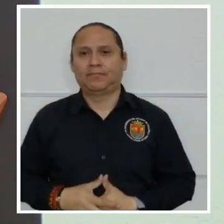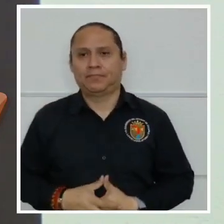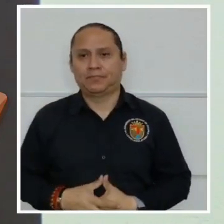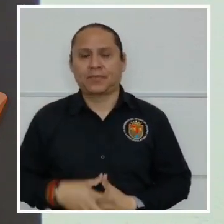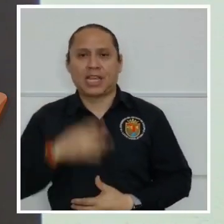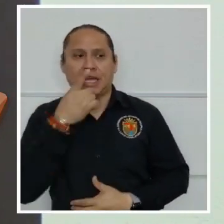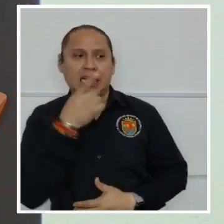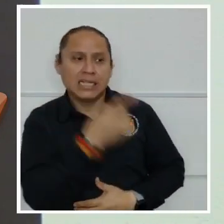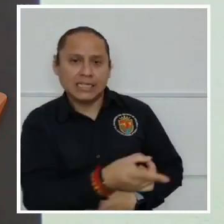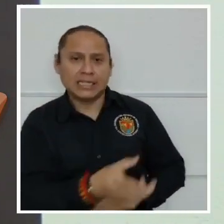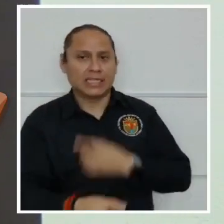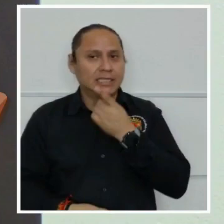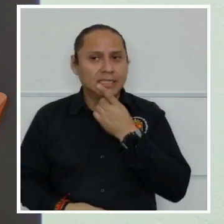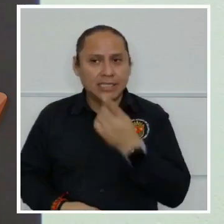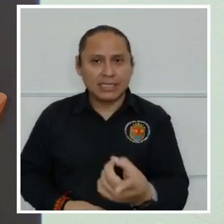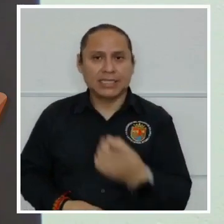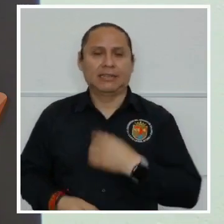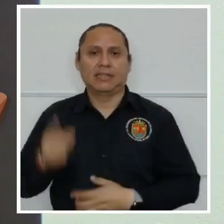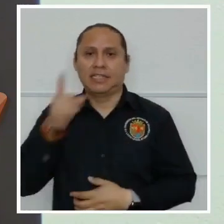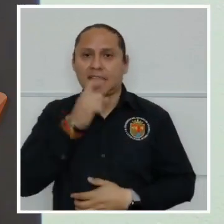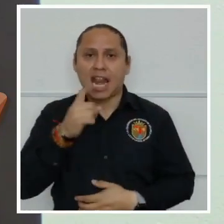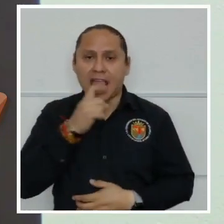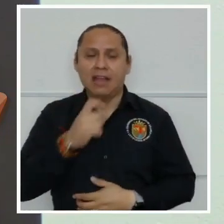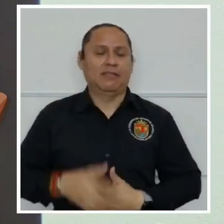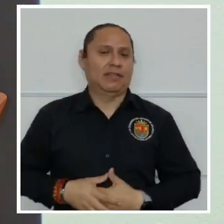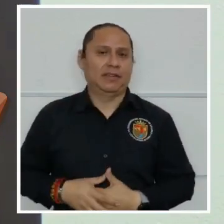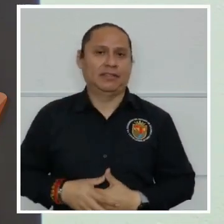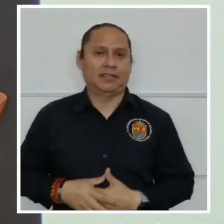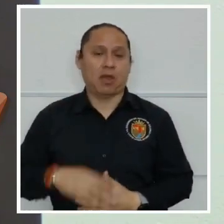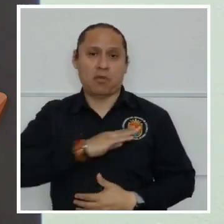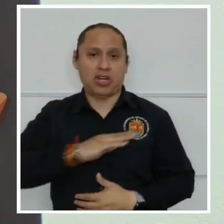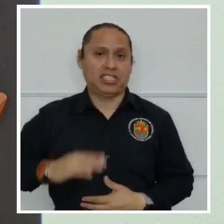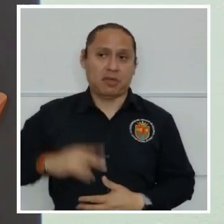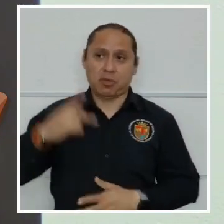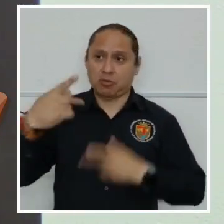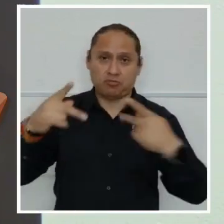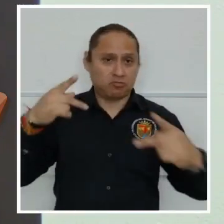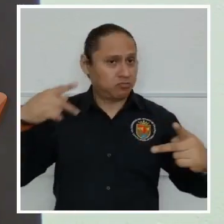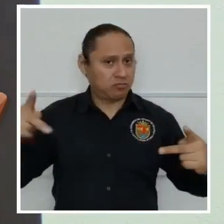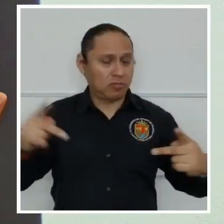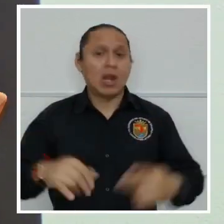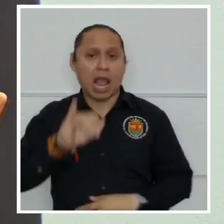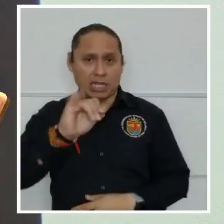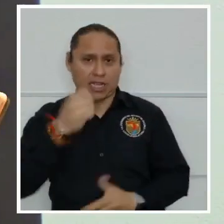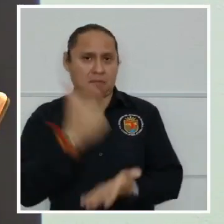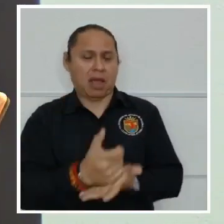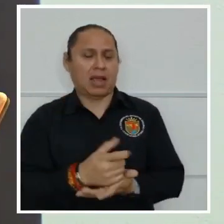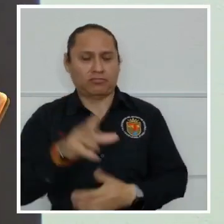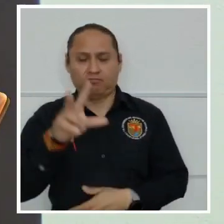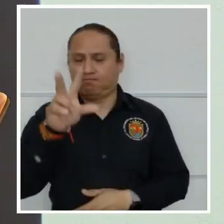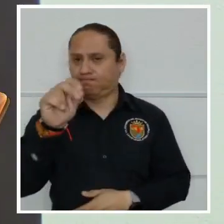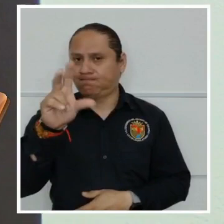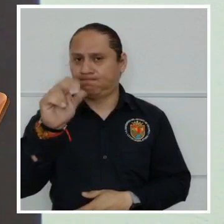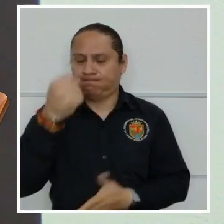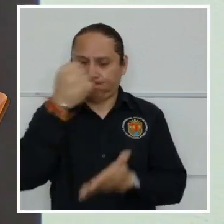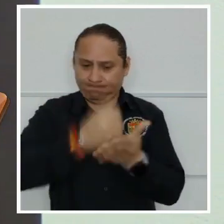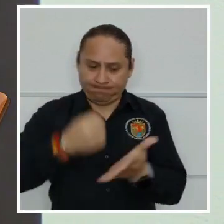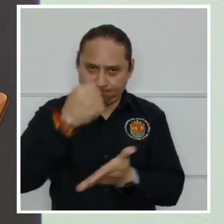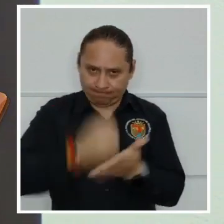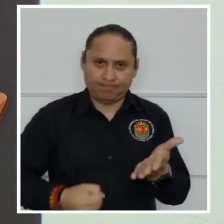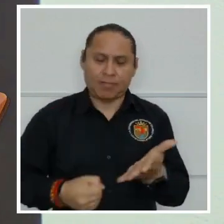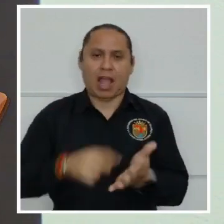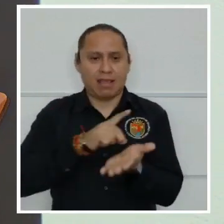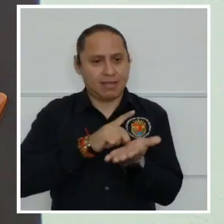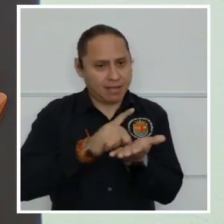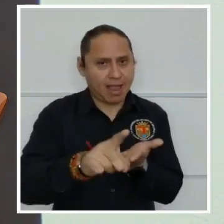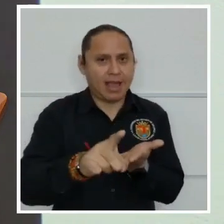que no les digan los organismos del agua potable en sus municipios de que sí se tiene que pagar, que exijan ese derecho que